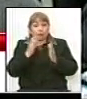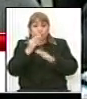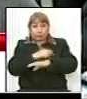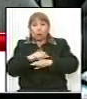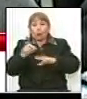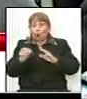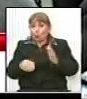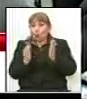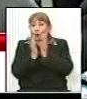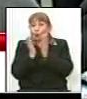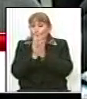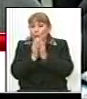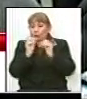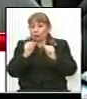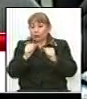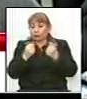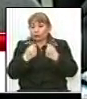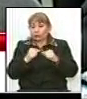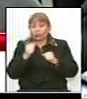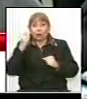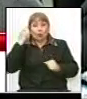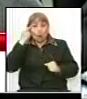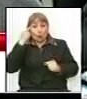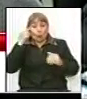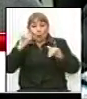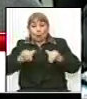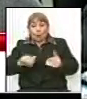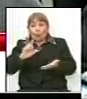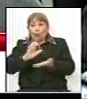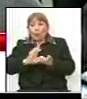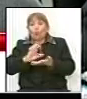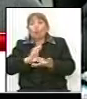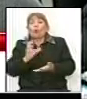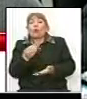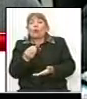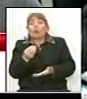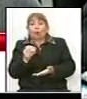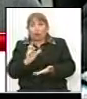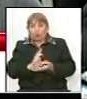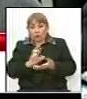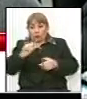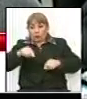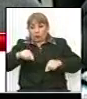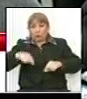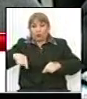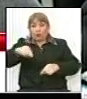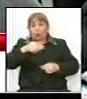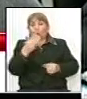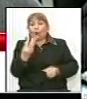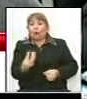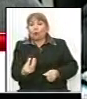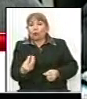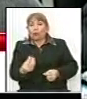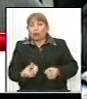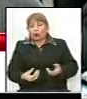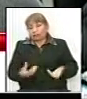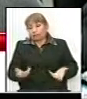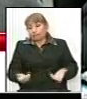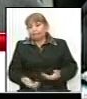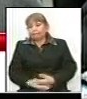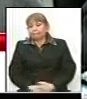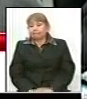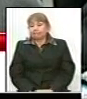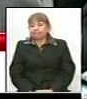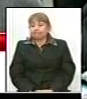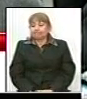Lamentablemente siempre nos tentamos con la idea de quedarnos en Lima, ¿no? ¿Y por qué? O sea, porque acá están los pocos servicios de geriatría de nivel